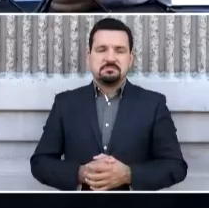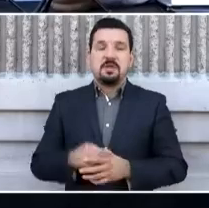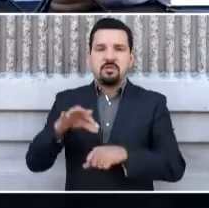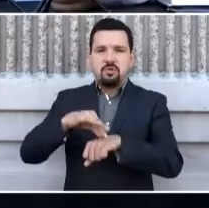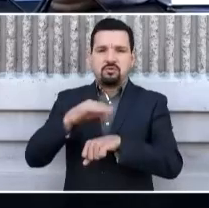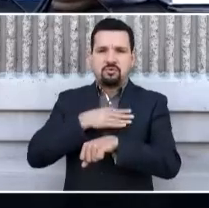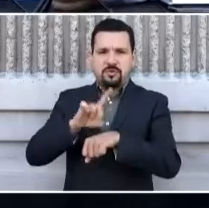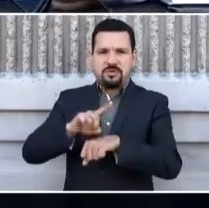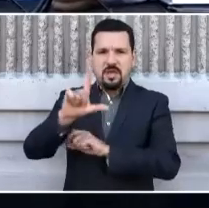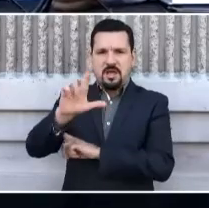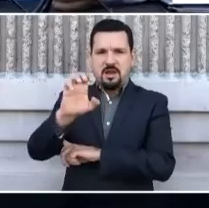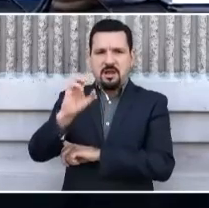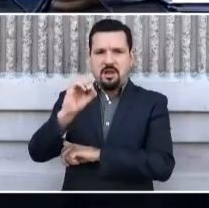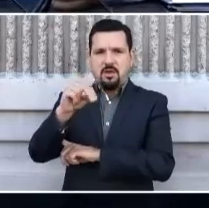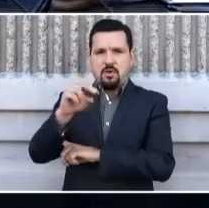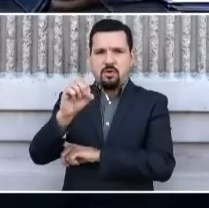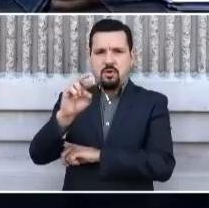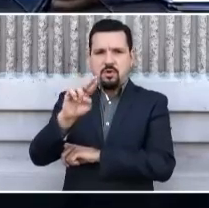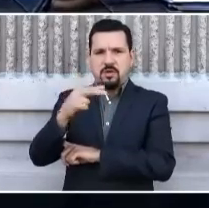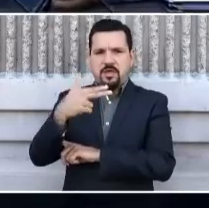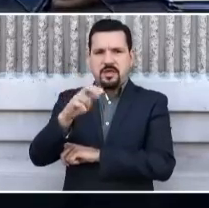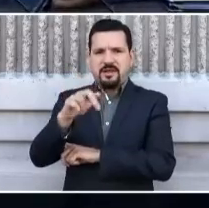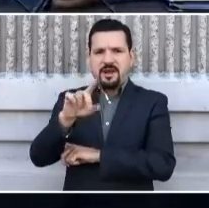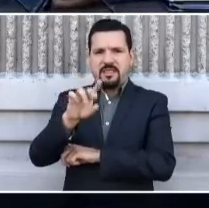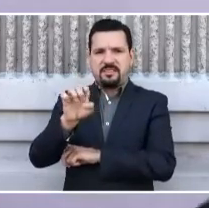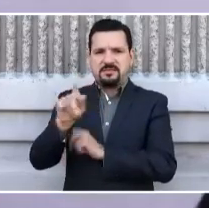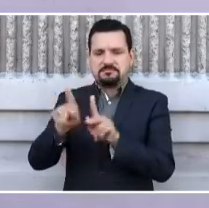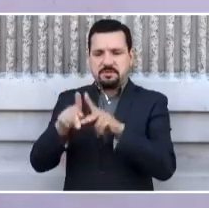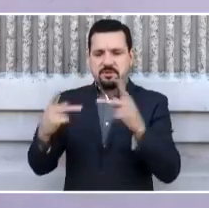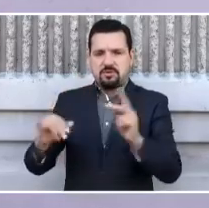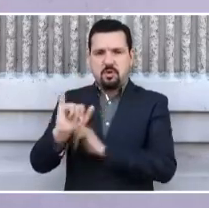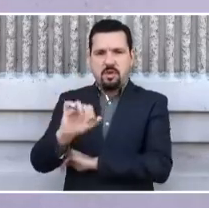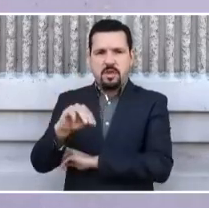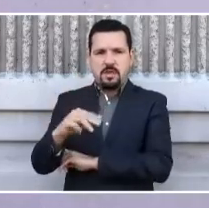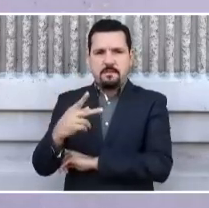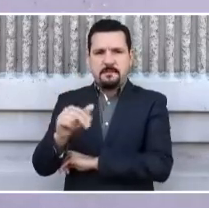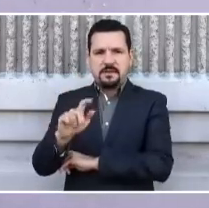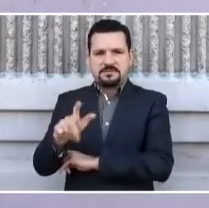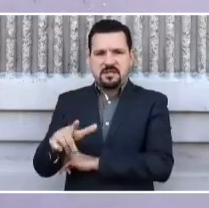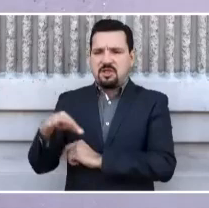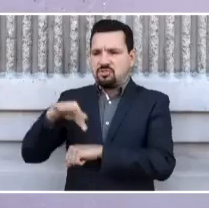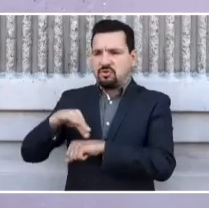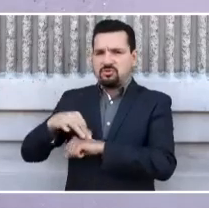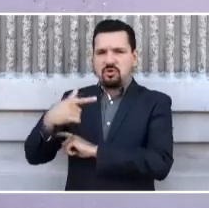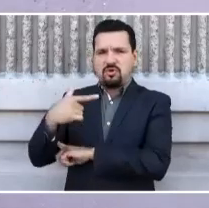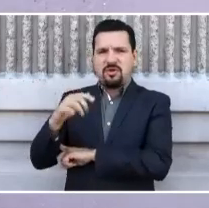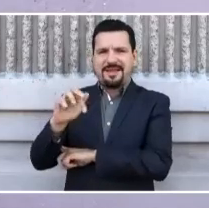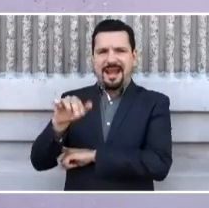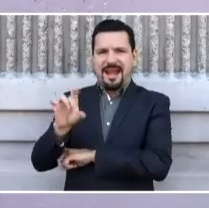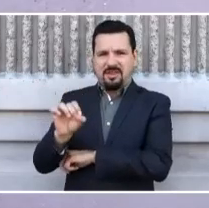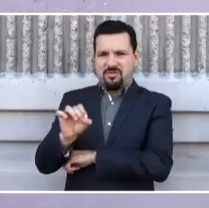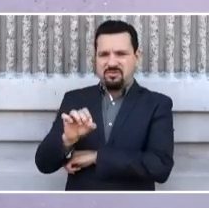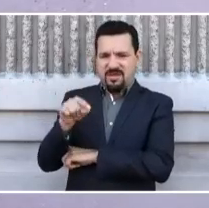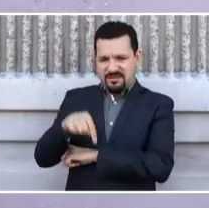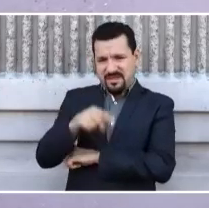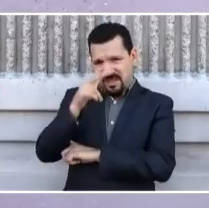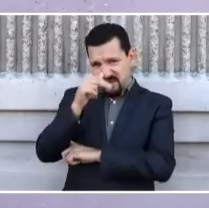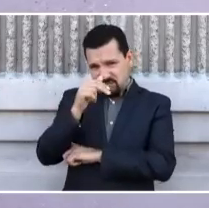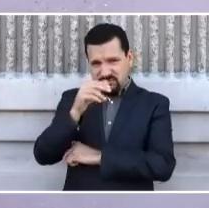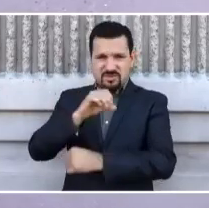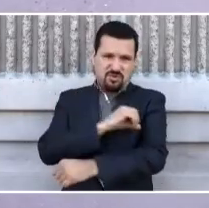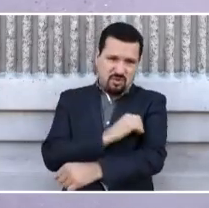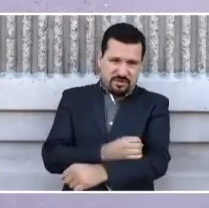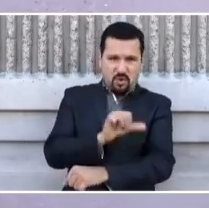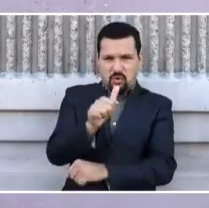Doctor, buen día. Leonor Hernández del Imparcial. Doctor Gerardo Álvarez, saber en qué situación queda Hermosillo, Cajeme y